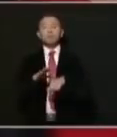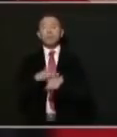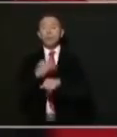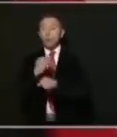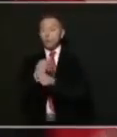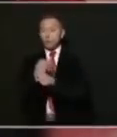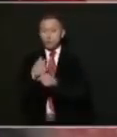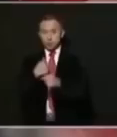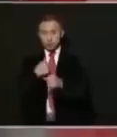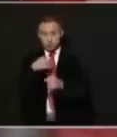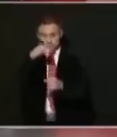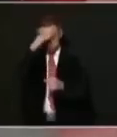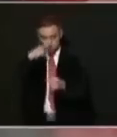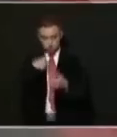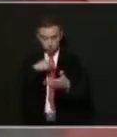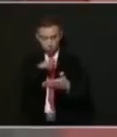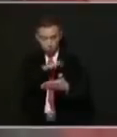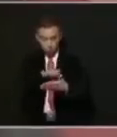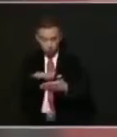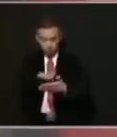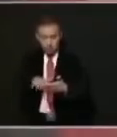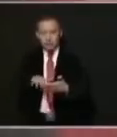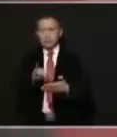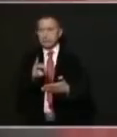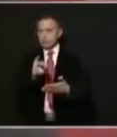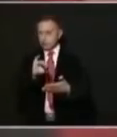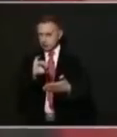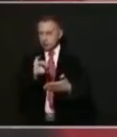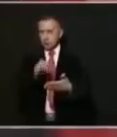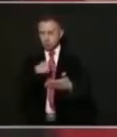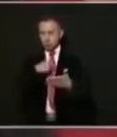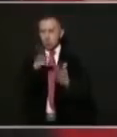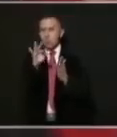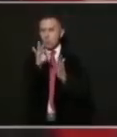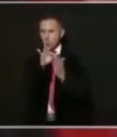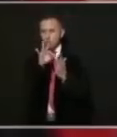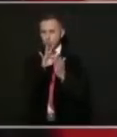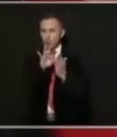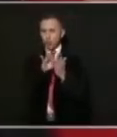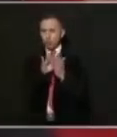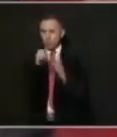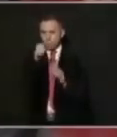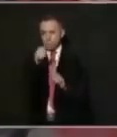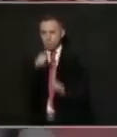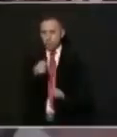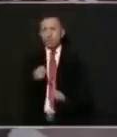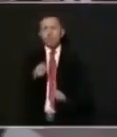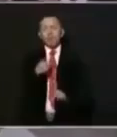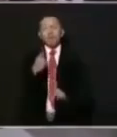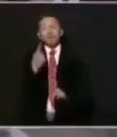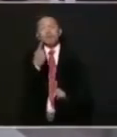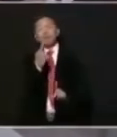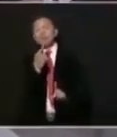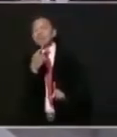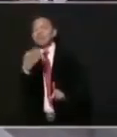leyendo 100 puntos. Ya voy en el 27.